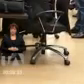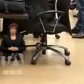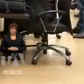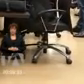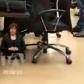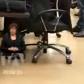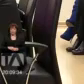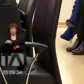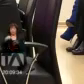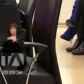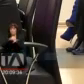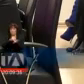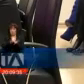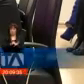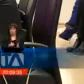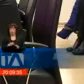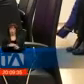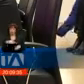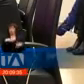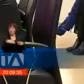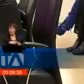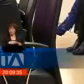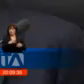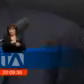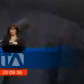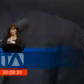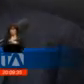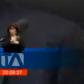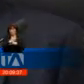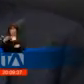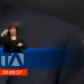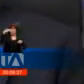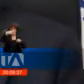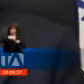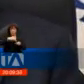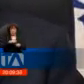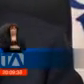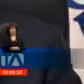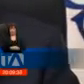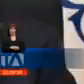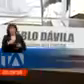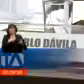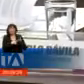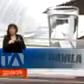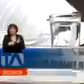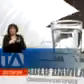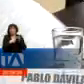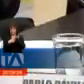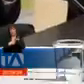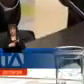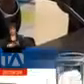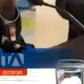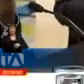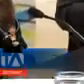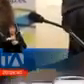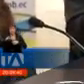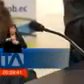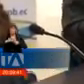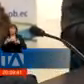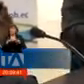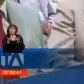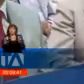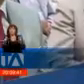Los miembros del Consejo de Participación Transitorio se demoraron internamente en tomar la decisión. La votación fue dividida,